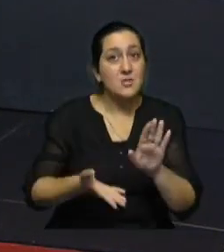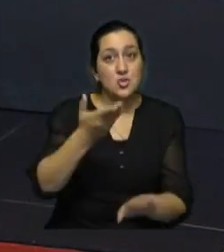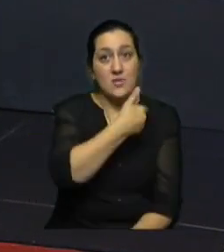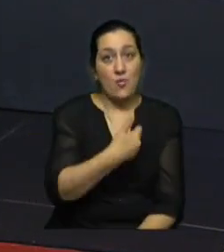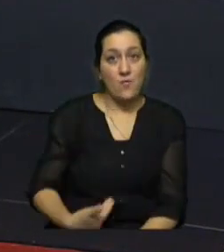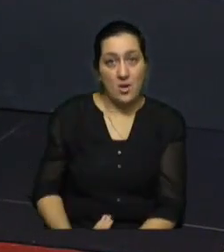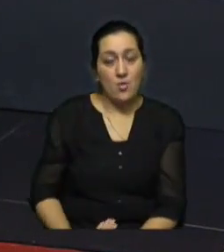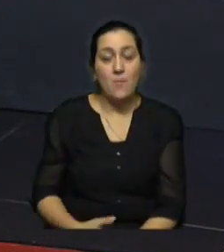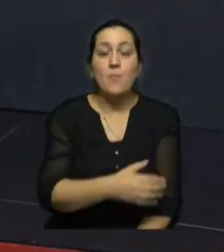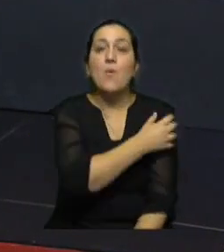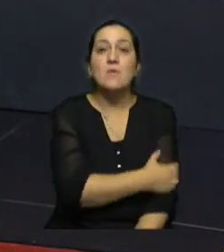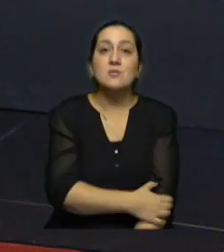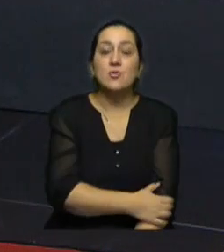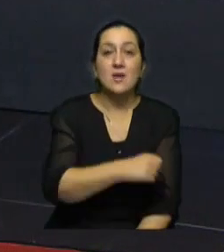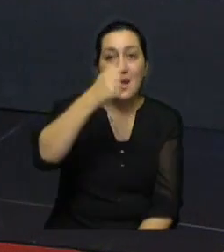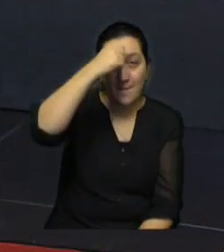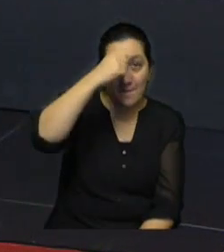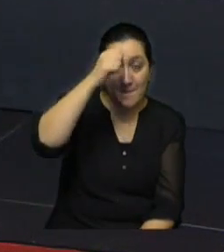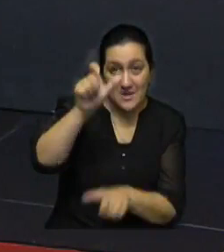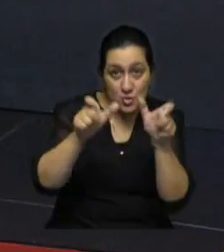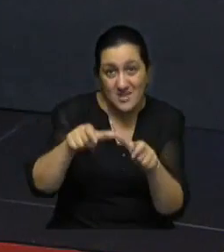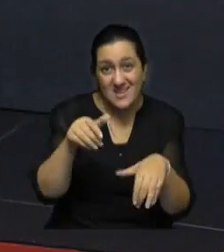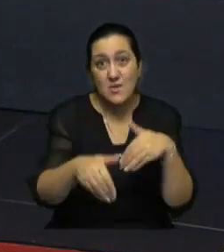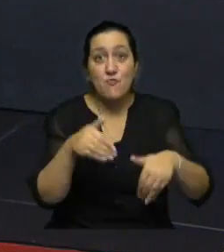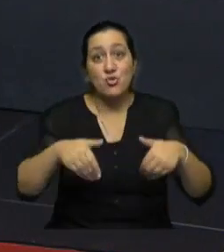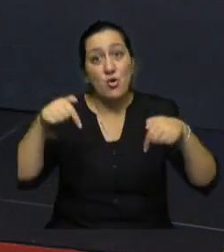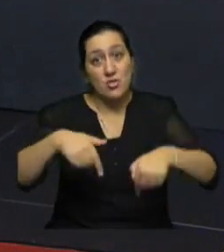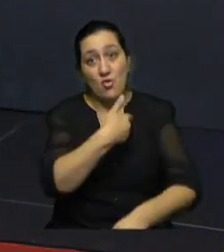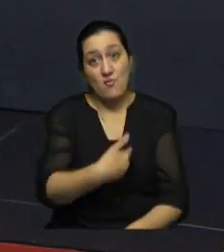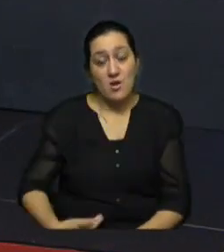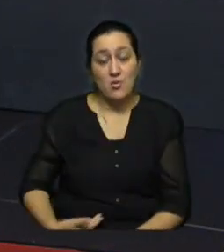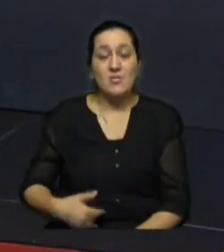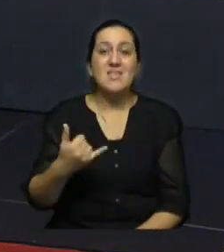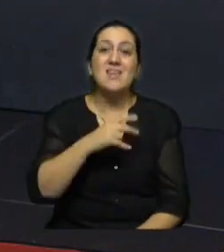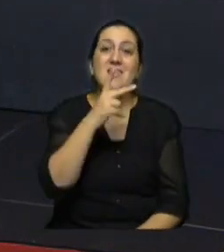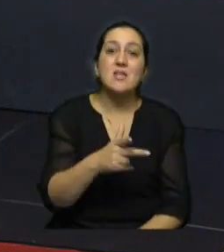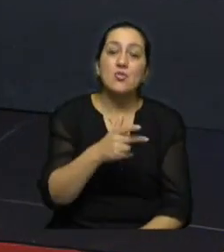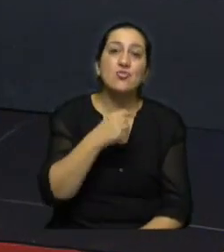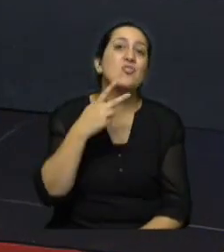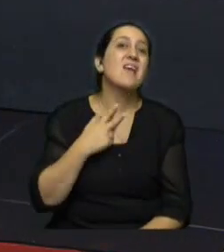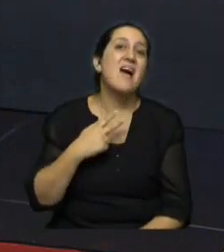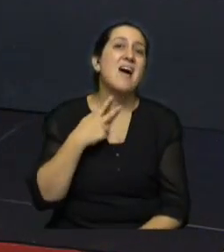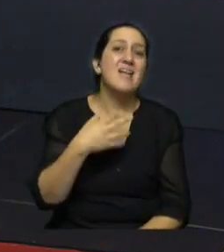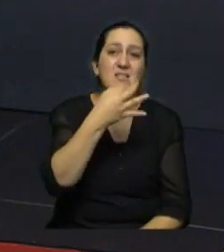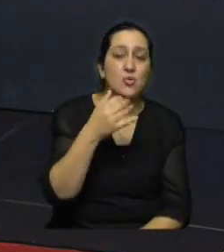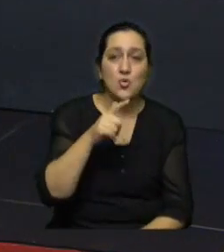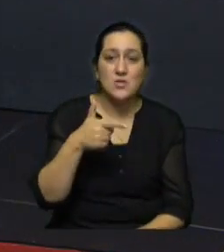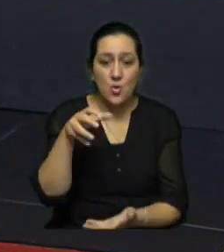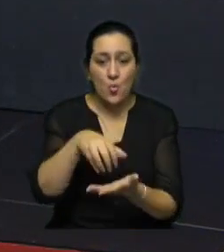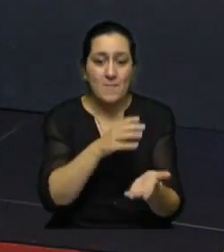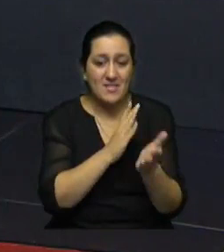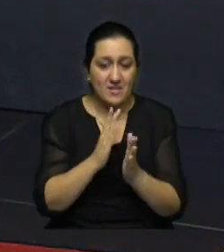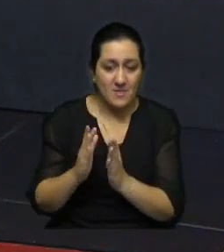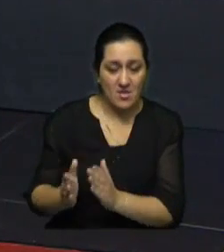gobierno. Pobreza es que el pueblo haya elegido estos gobernantes. Es tener hijos con adicciones y que no haya tratamientos ni lugares adecuados para tratarlos y